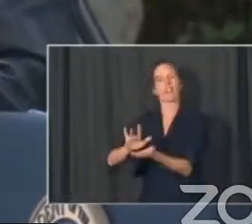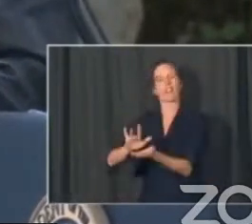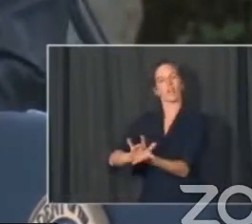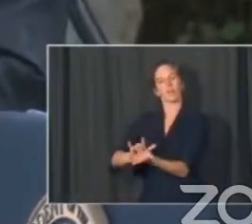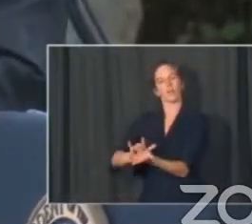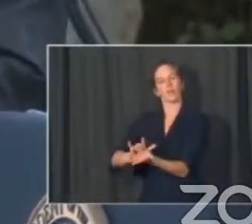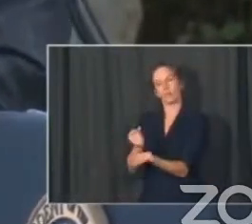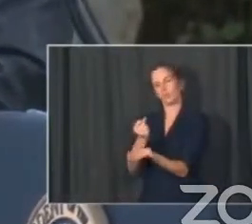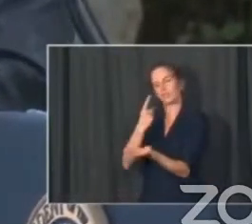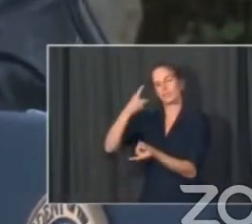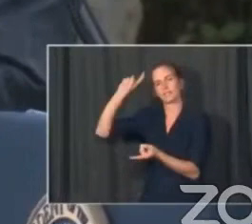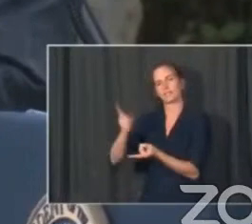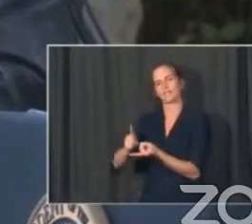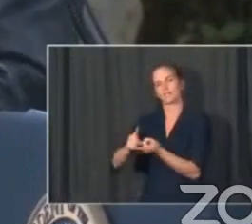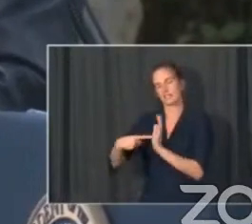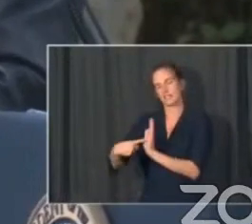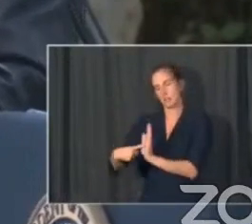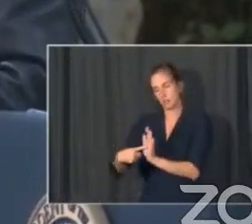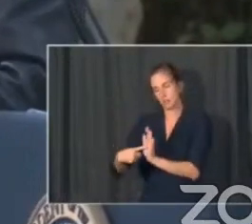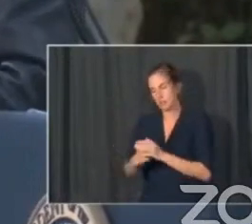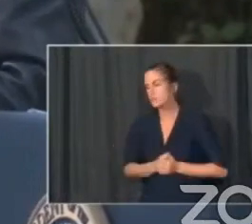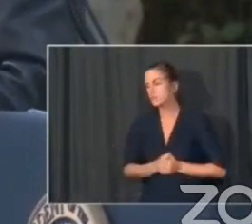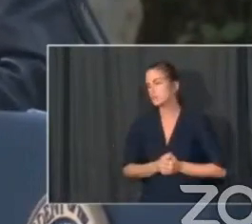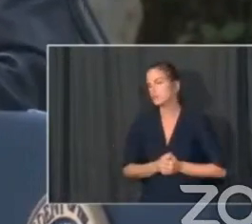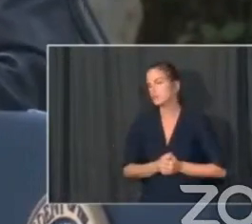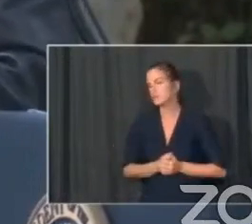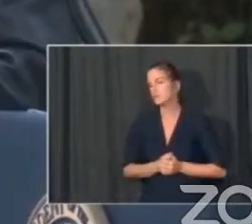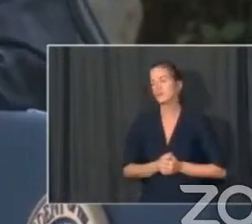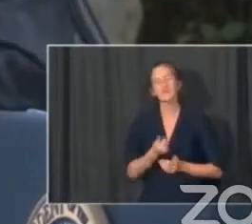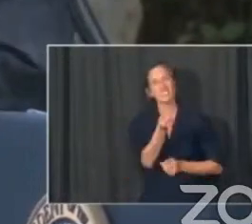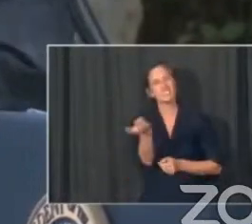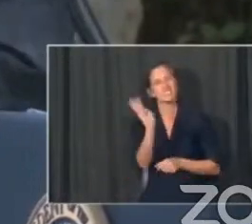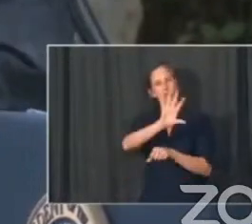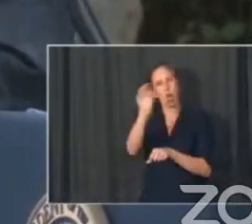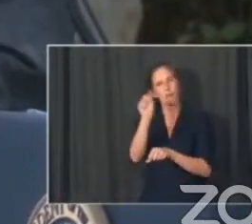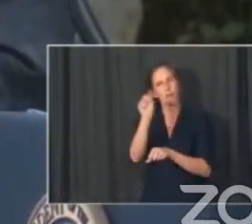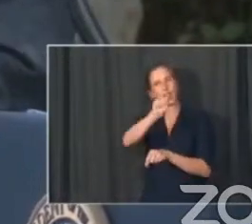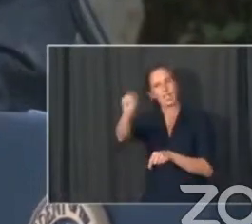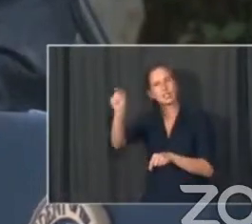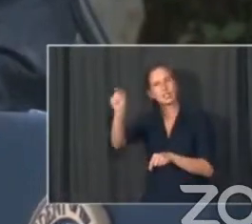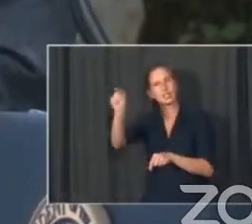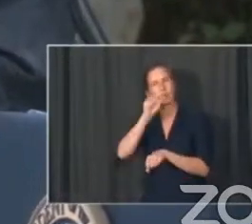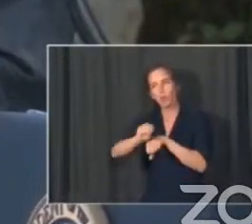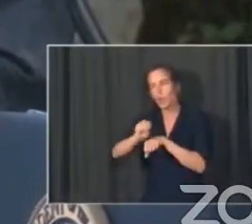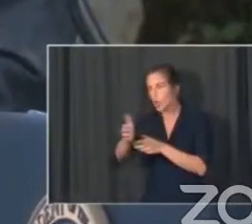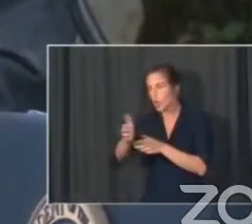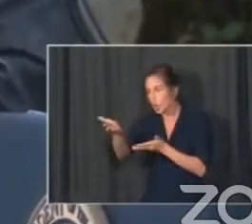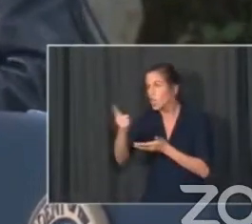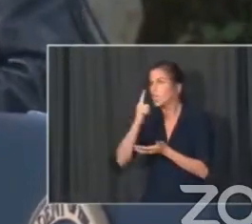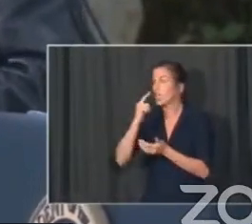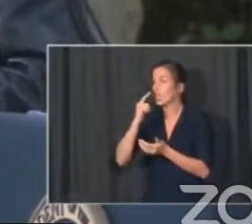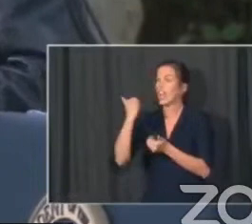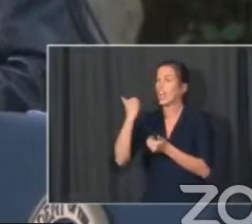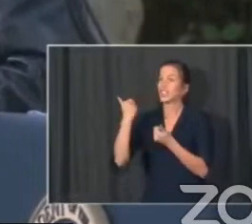La operación Warp Speed no se enfoca únicamente en las vacunas, también estamos mirando